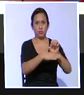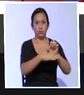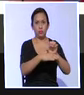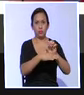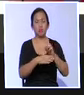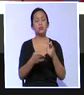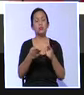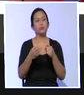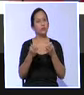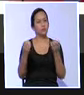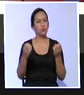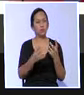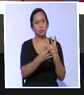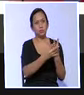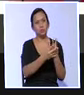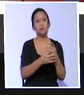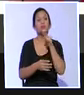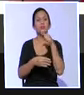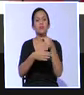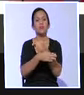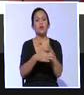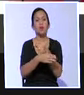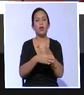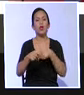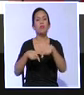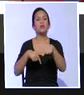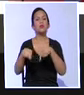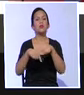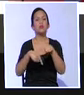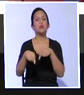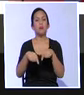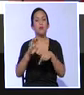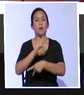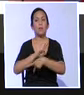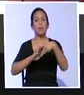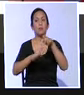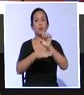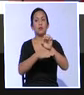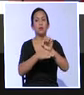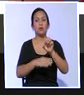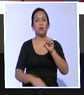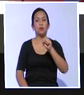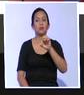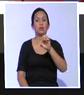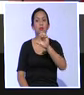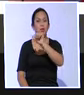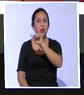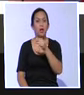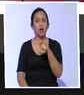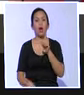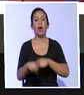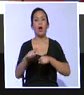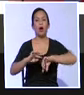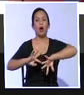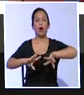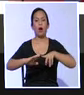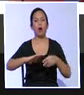implicados figura el ex gerente de transporte de petroecuador ramiro se ha acusado de presunto lavado de